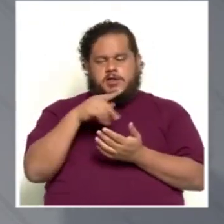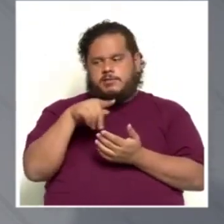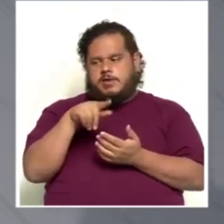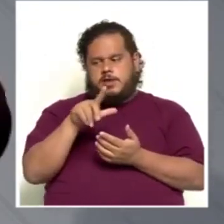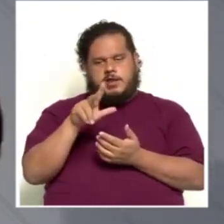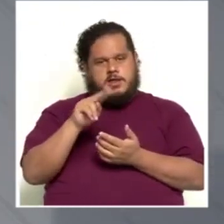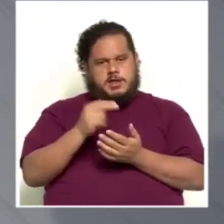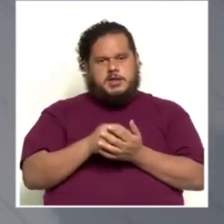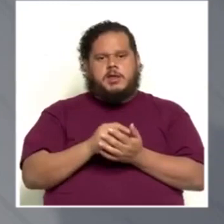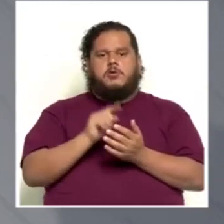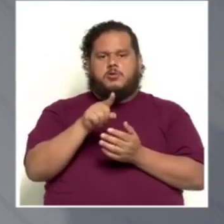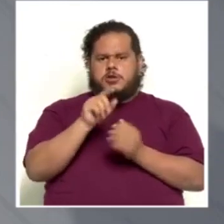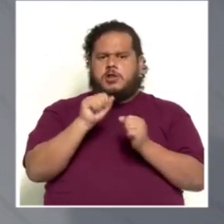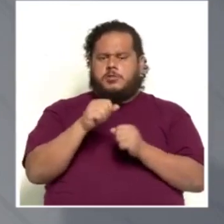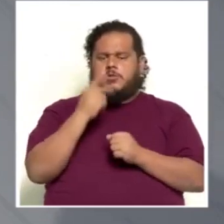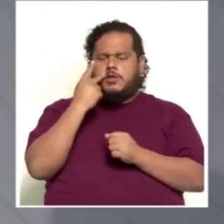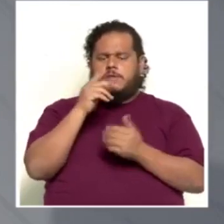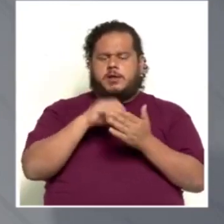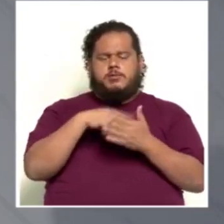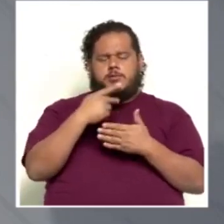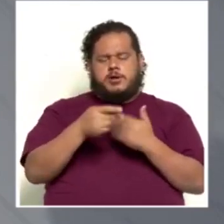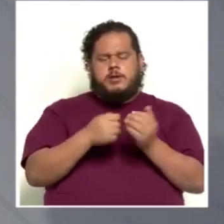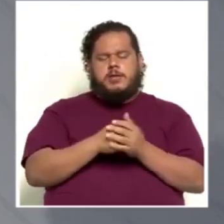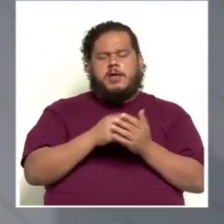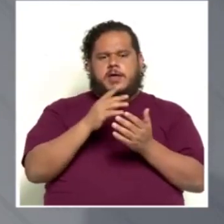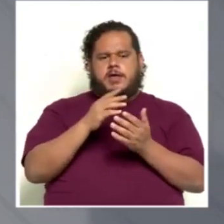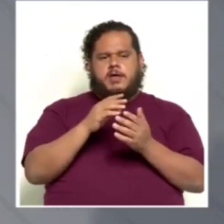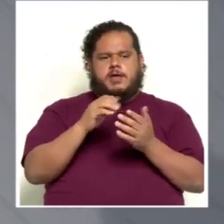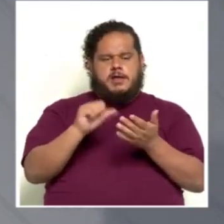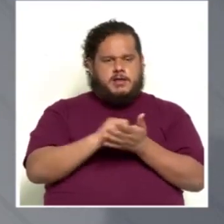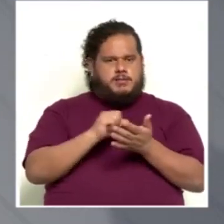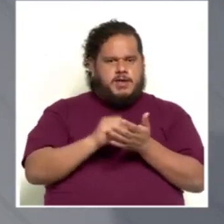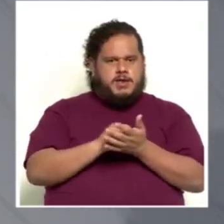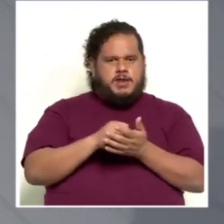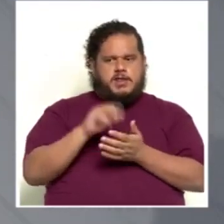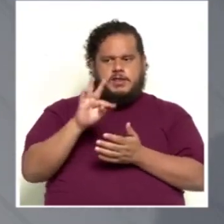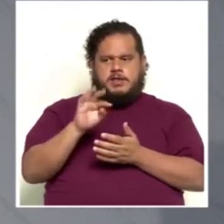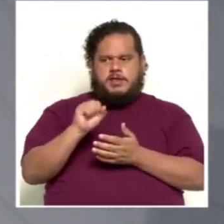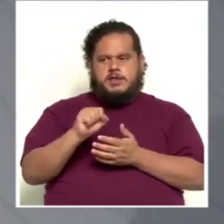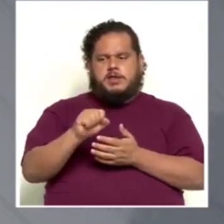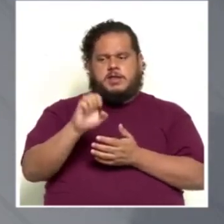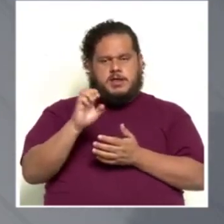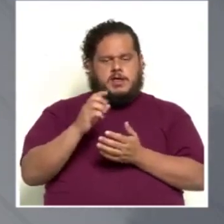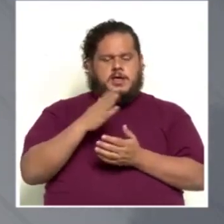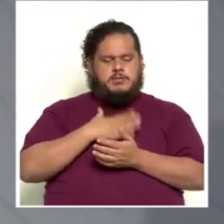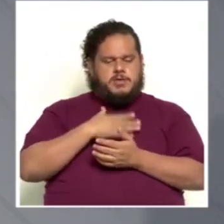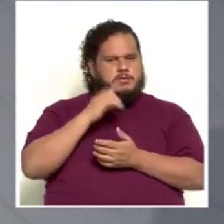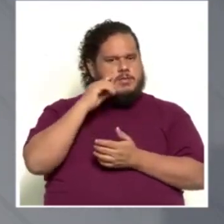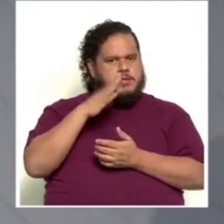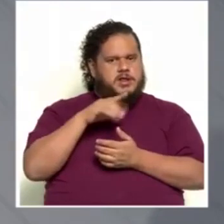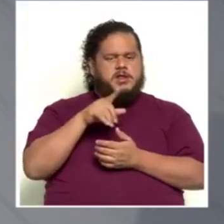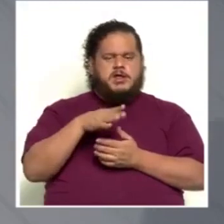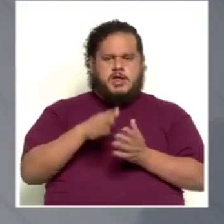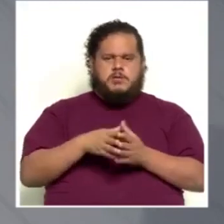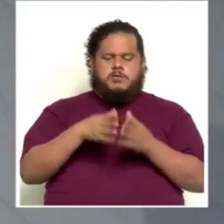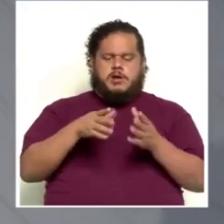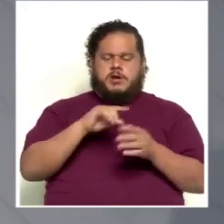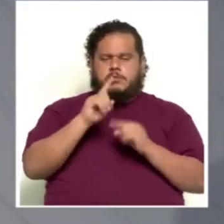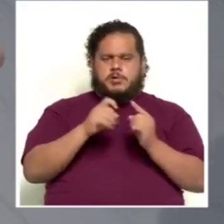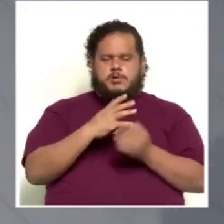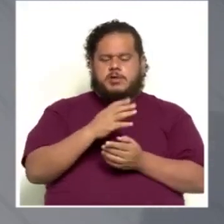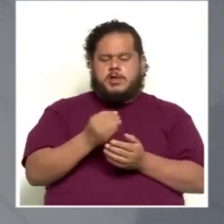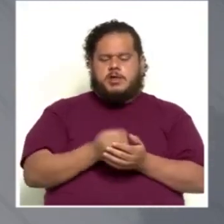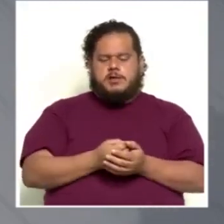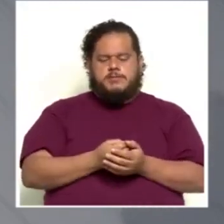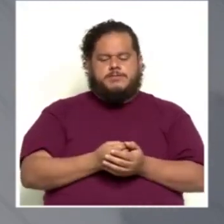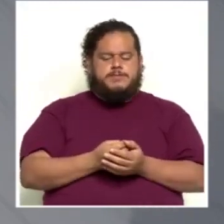ustedes pueden ver en el sitio web del Tribunal Supremo de Elecciones. Ahí hay, me parece a mí, una gran pregunta y no deja